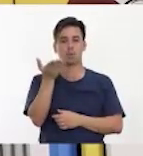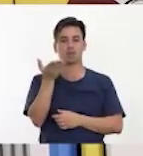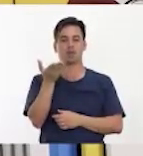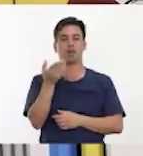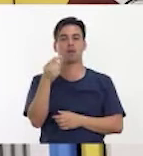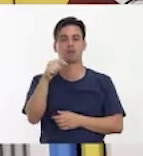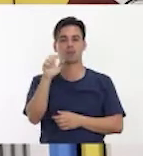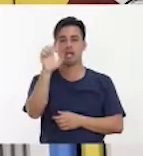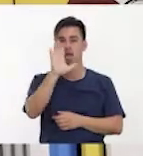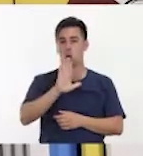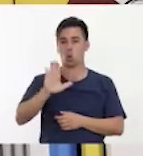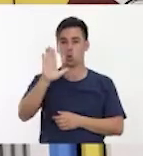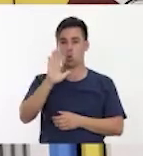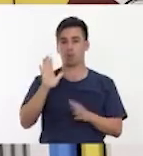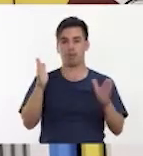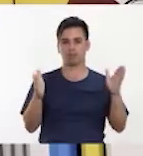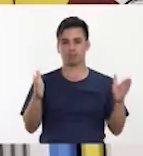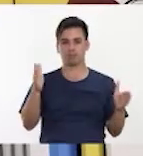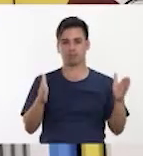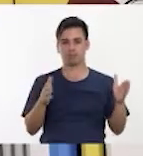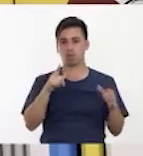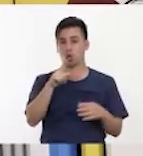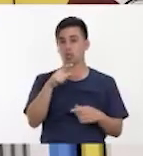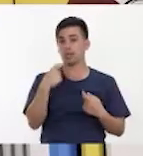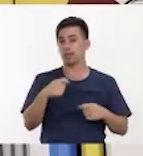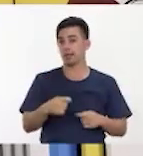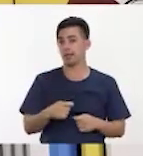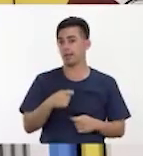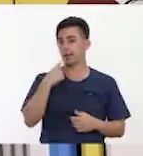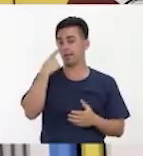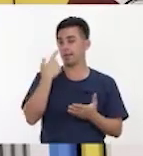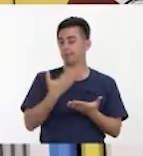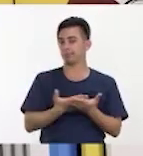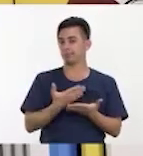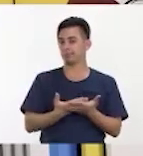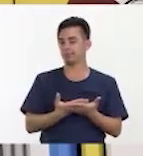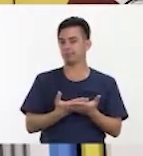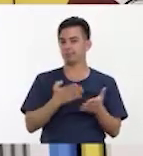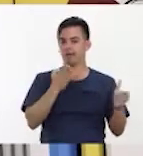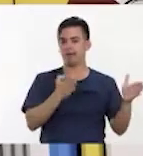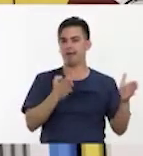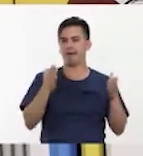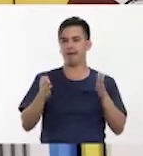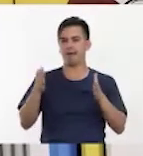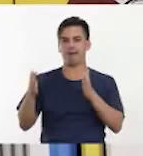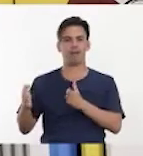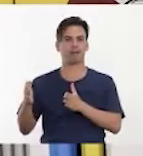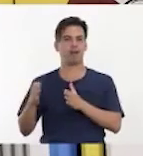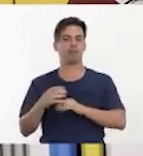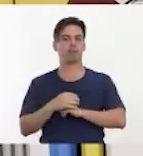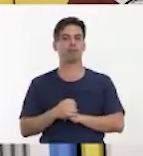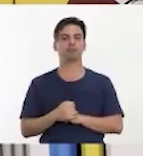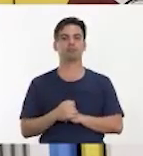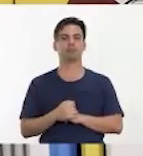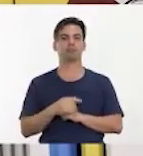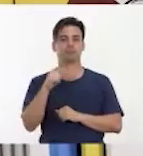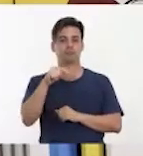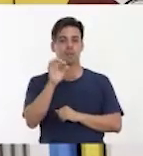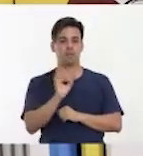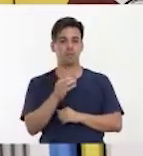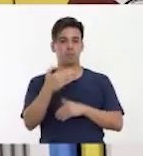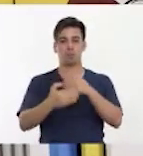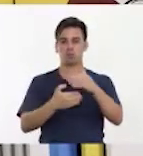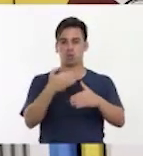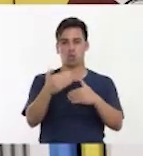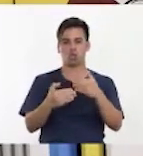periodo, ustedes deben reflejar las etapas, los momentos en que este proceso